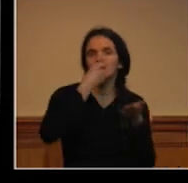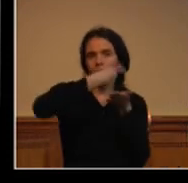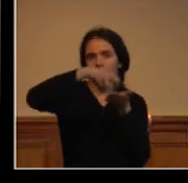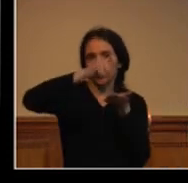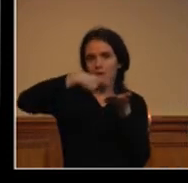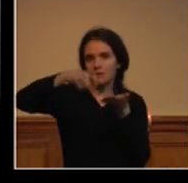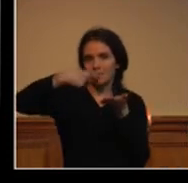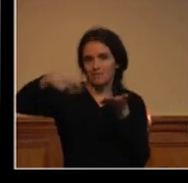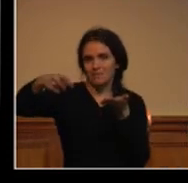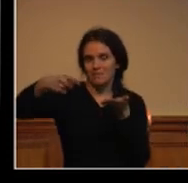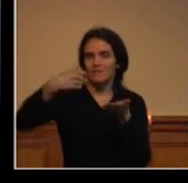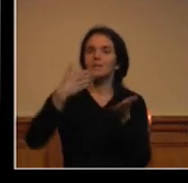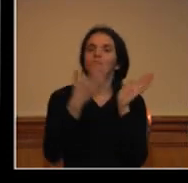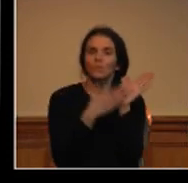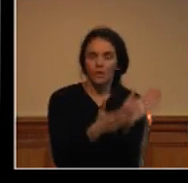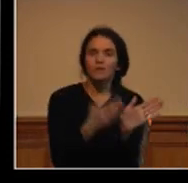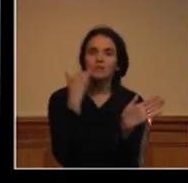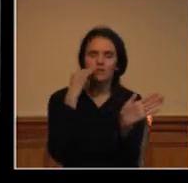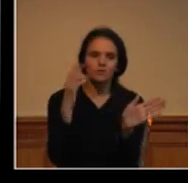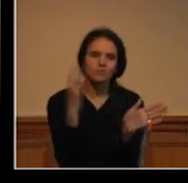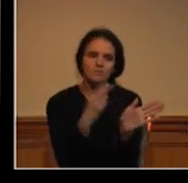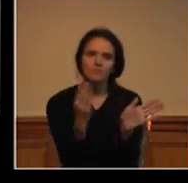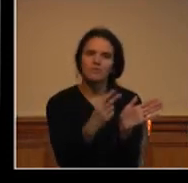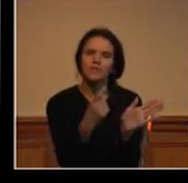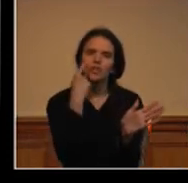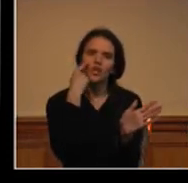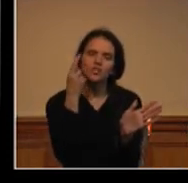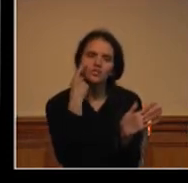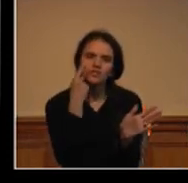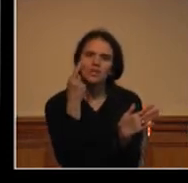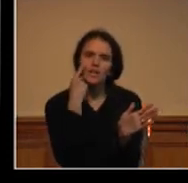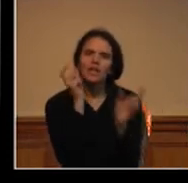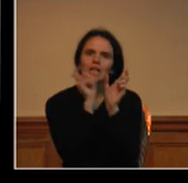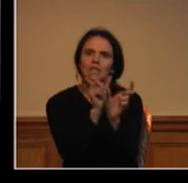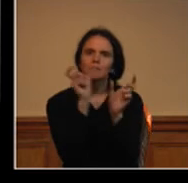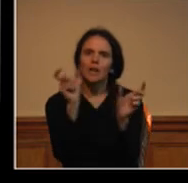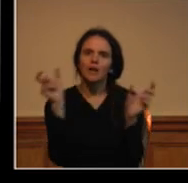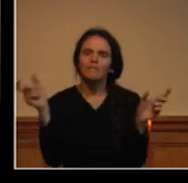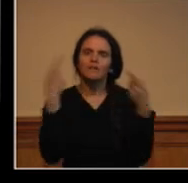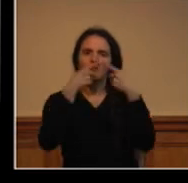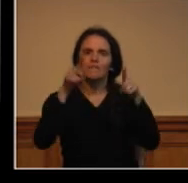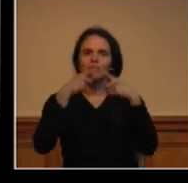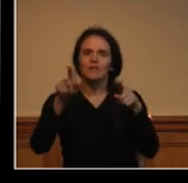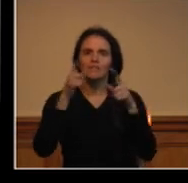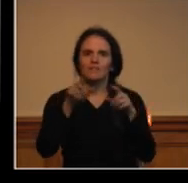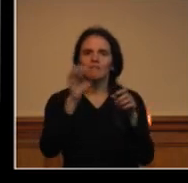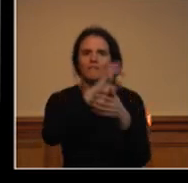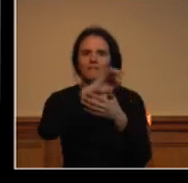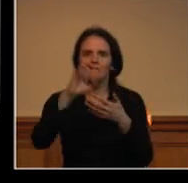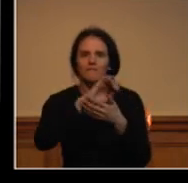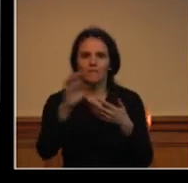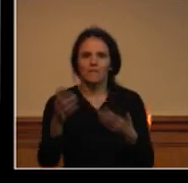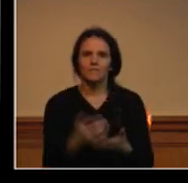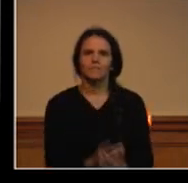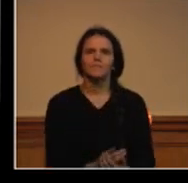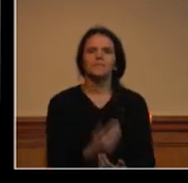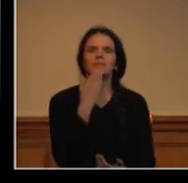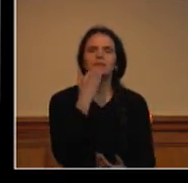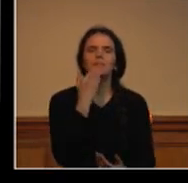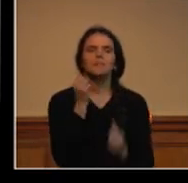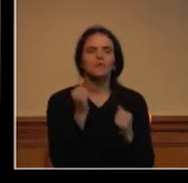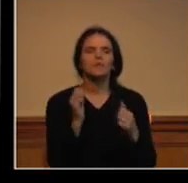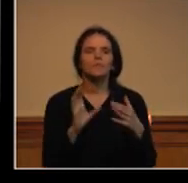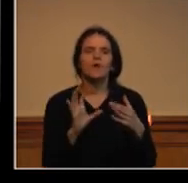manuscrita, y eso nos permite también que vaya reconociendo la misma letra, la misma palabra en distintas tipografías. También le podemos